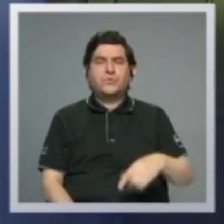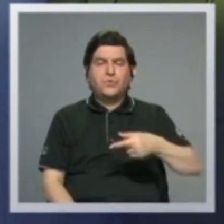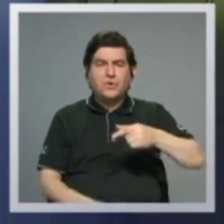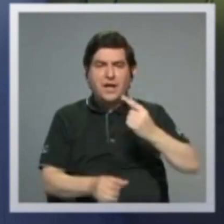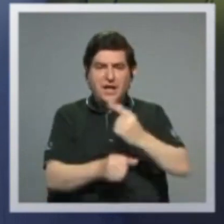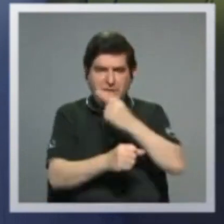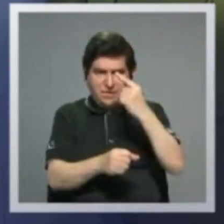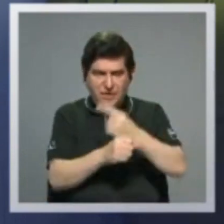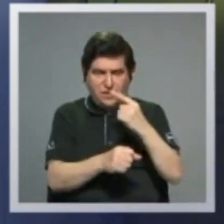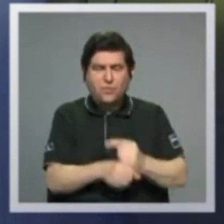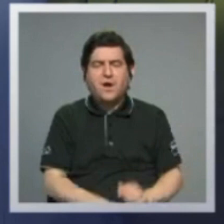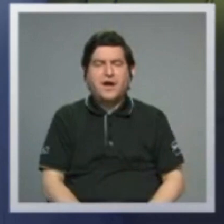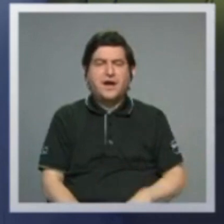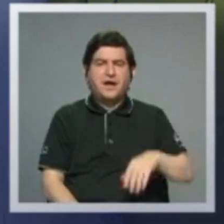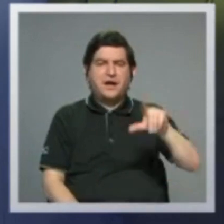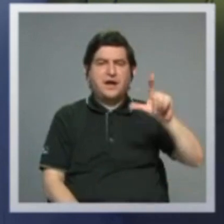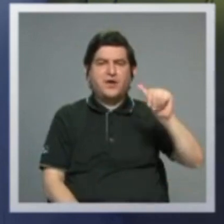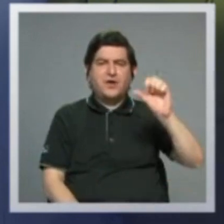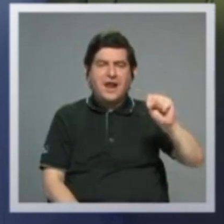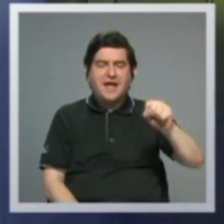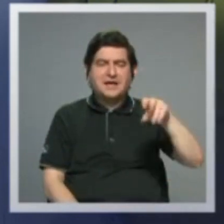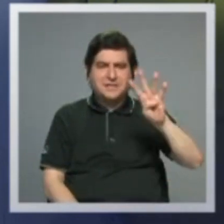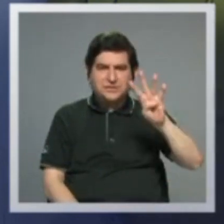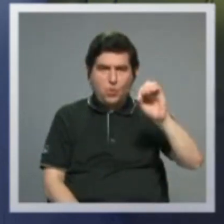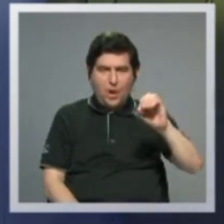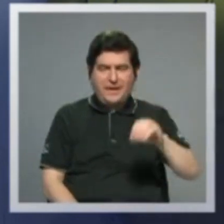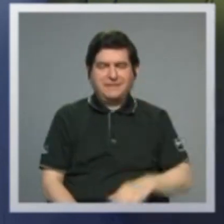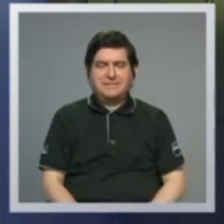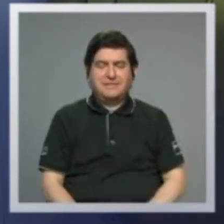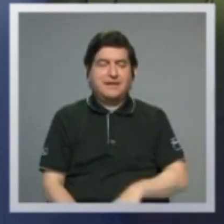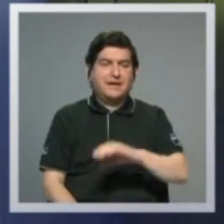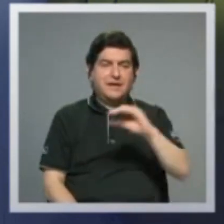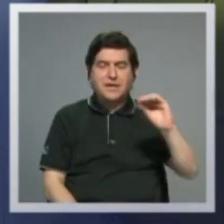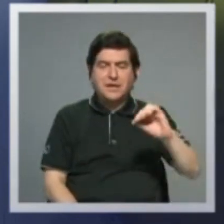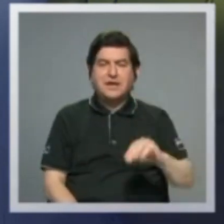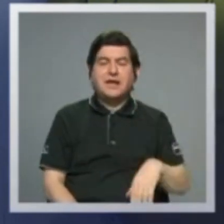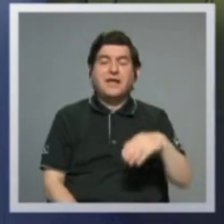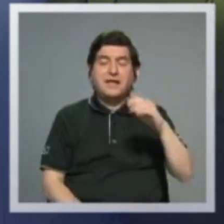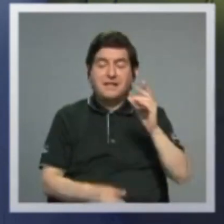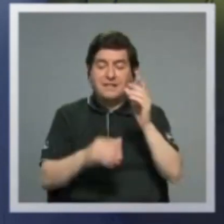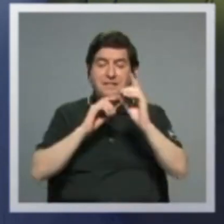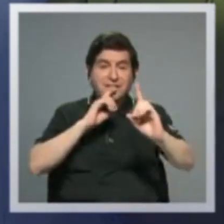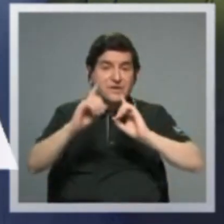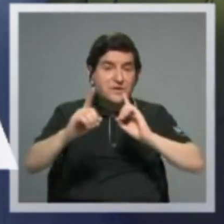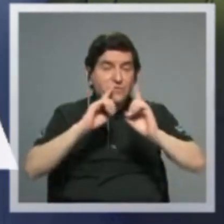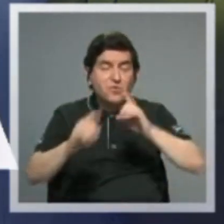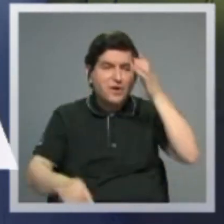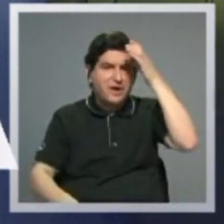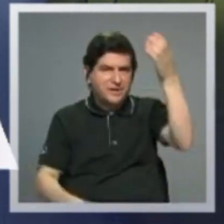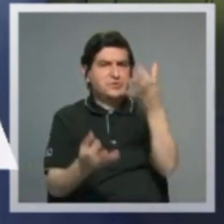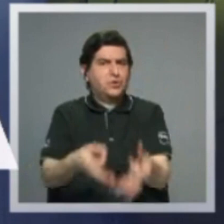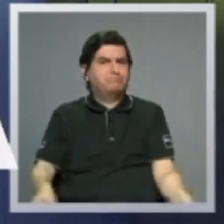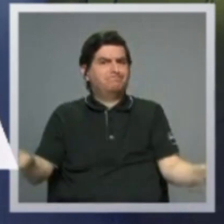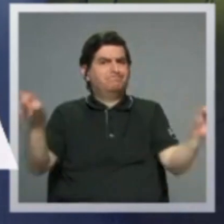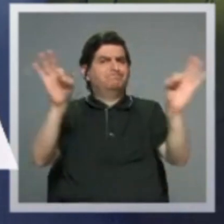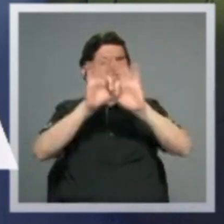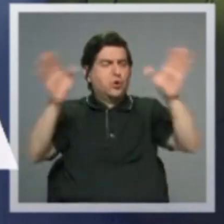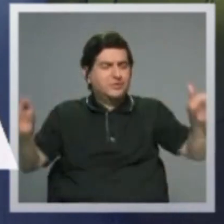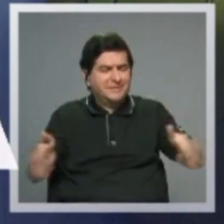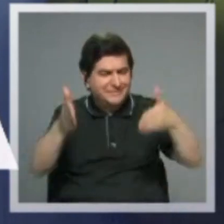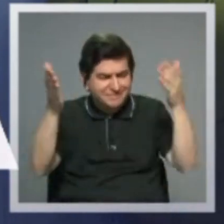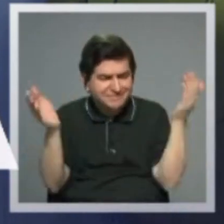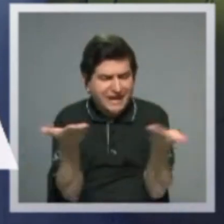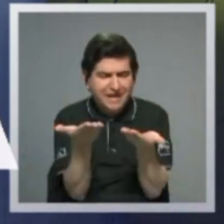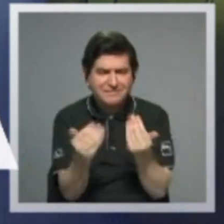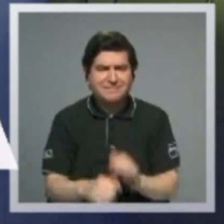Presos y A Propósito de la Mujer. Entonces, la difusión de la cultura también es un elemento que queremos fomentar,